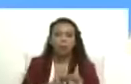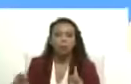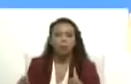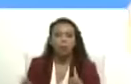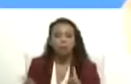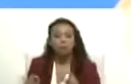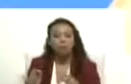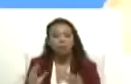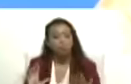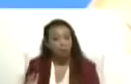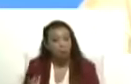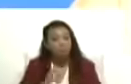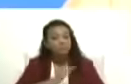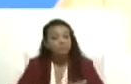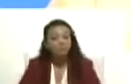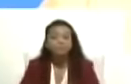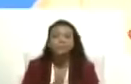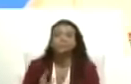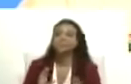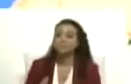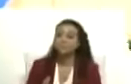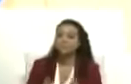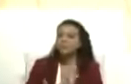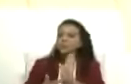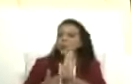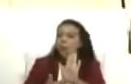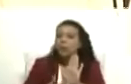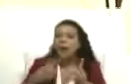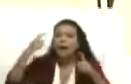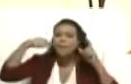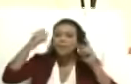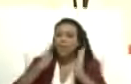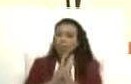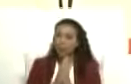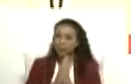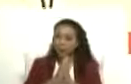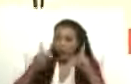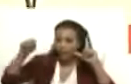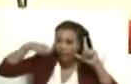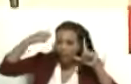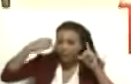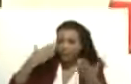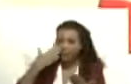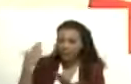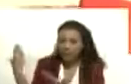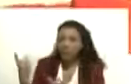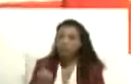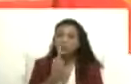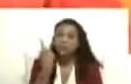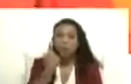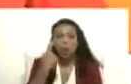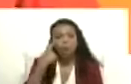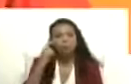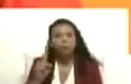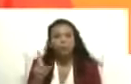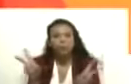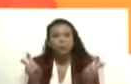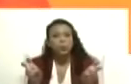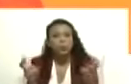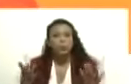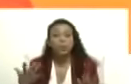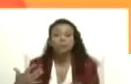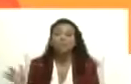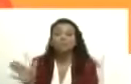bien, yo quiero que vean este video, que solamente podremos titularlo como